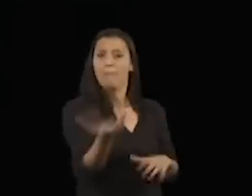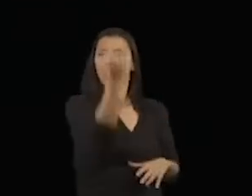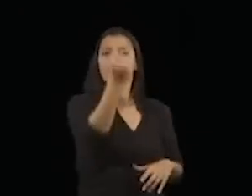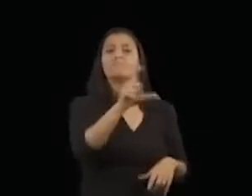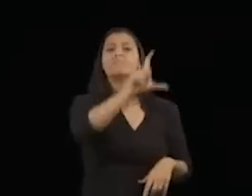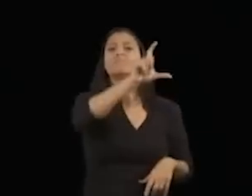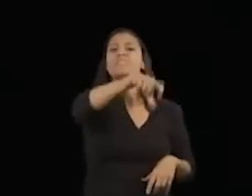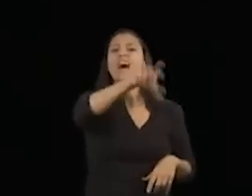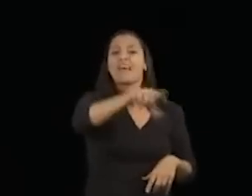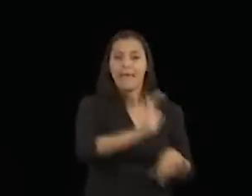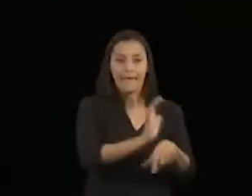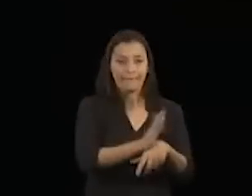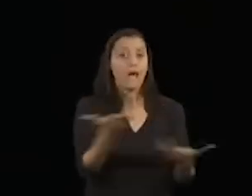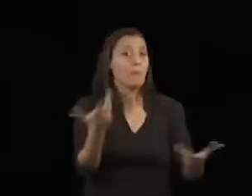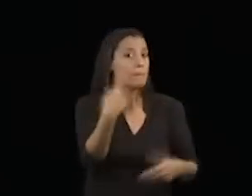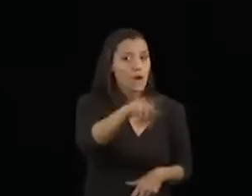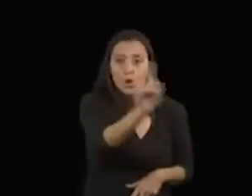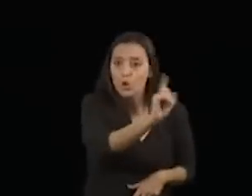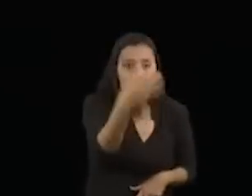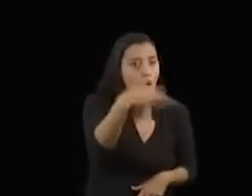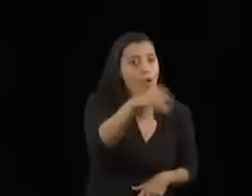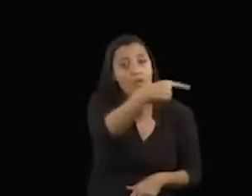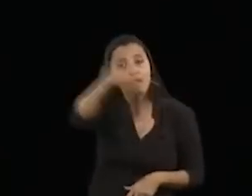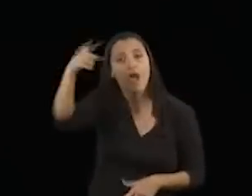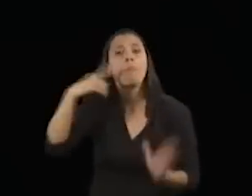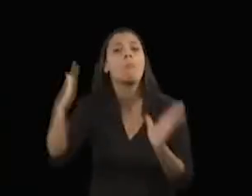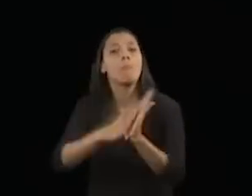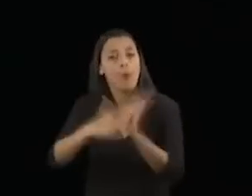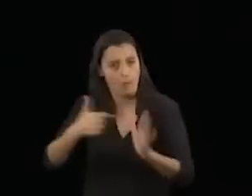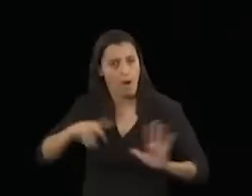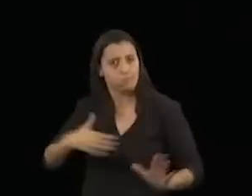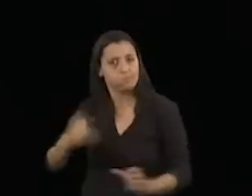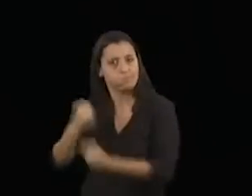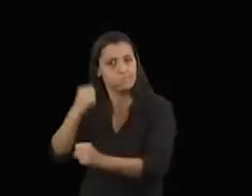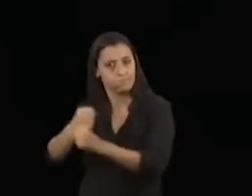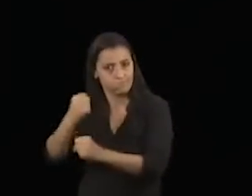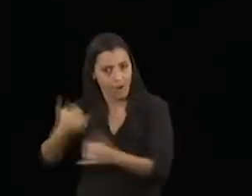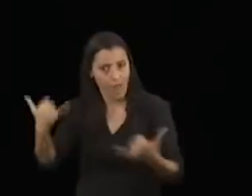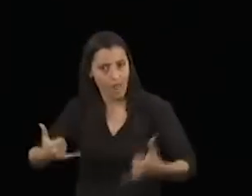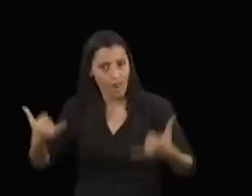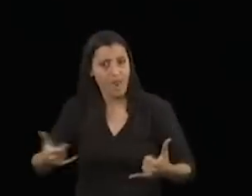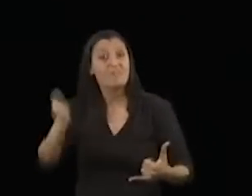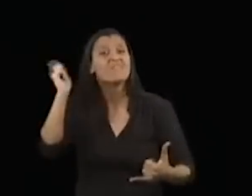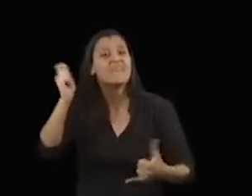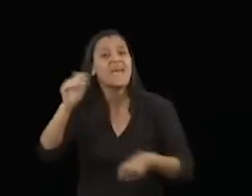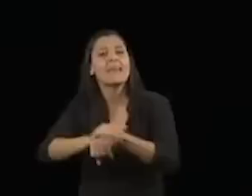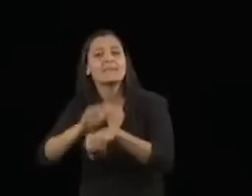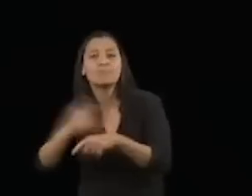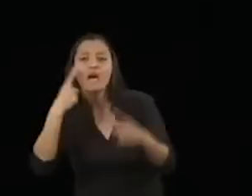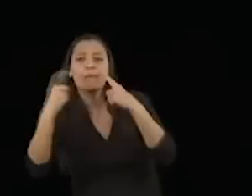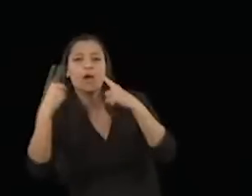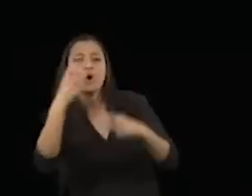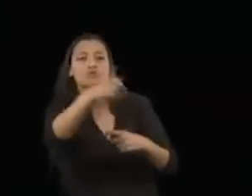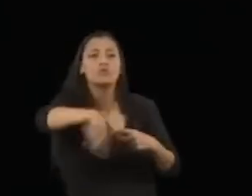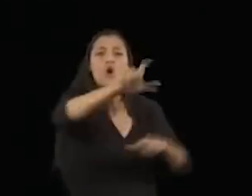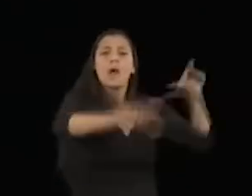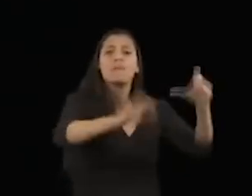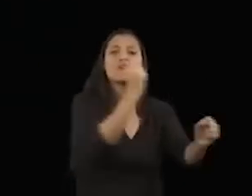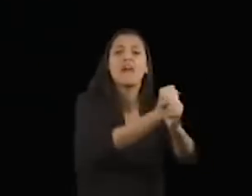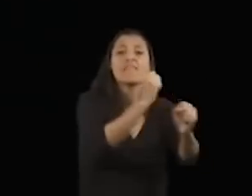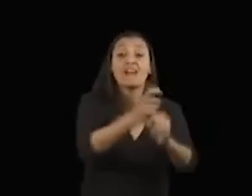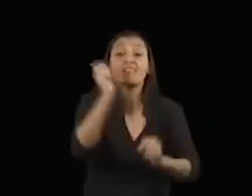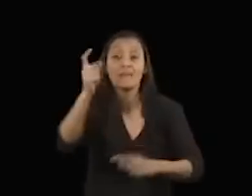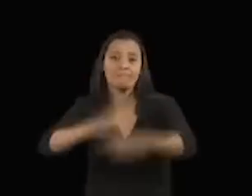que ir y verificar que estaban trabajando. ¿Y eso quién les lo hacían? Los gerentes de la pobreza. Y ahí